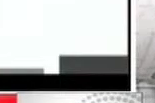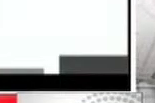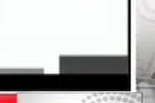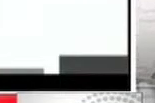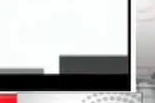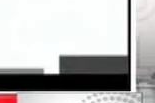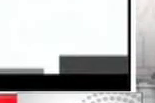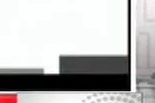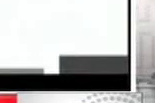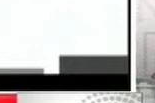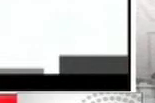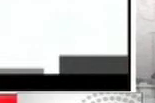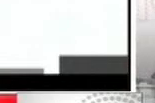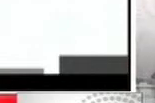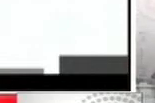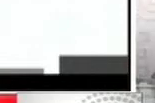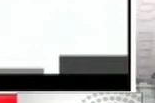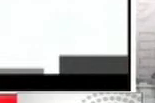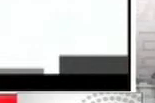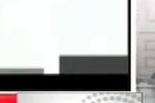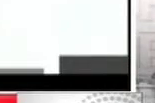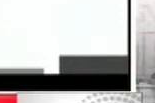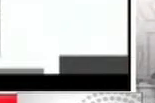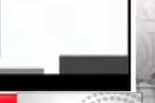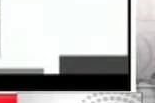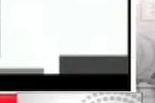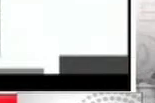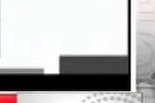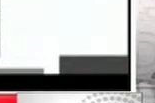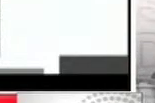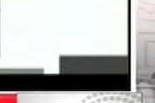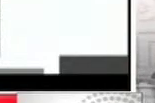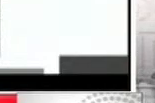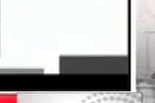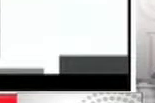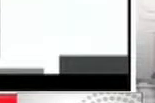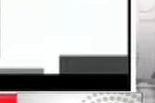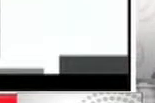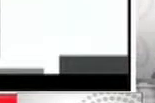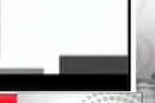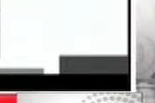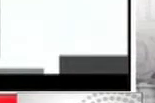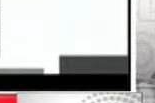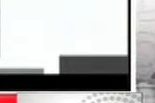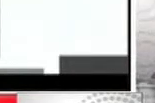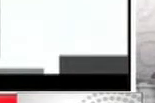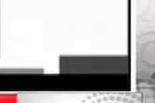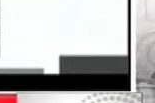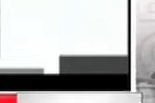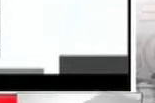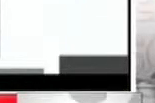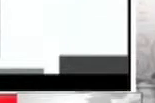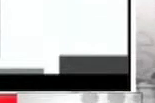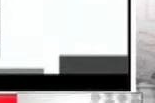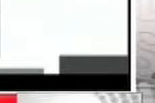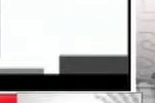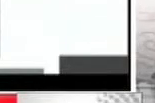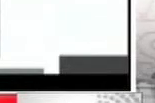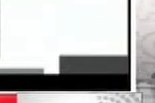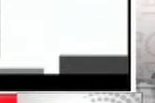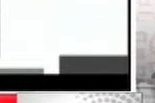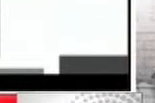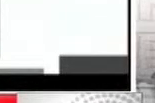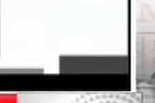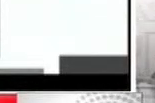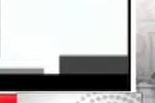La que sigue. Este es el 30 de septiembre. 69%. Esta es